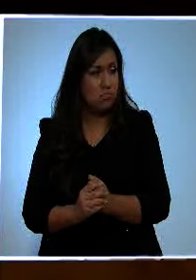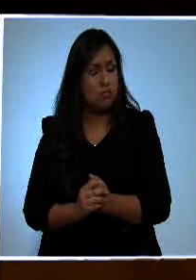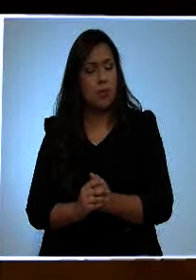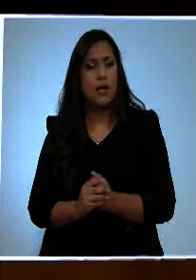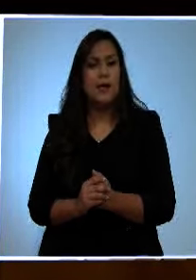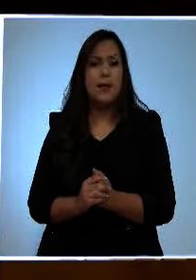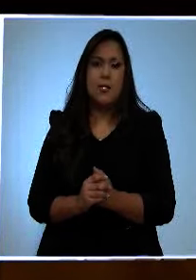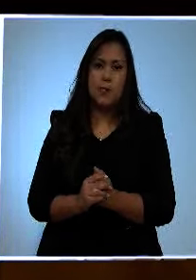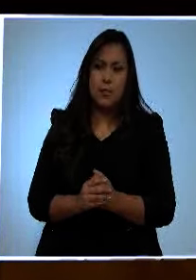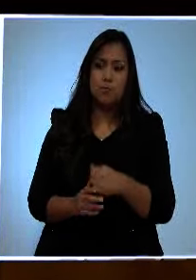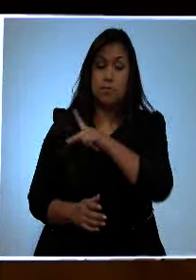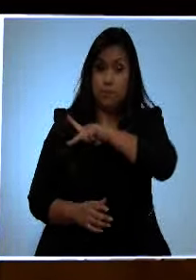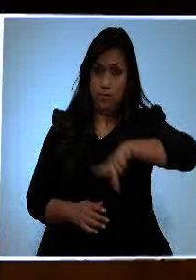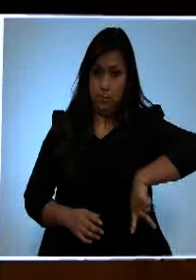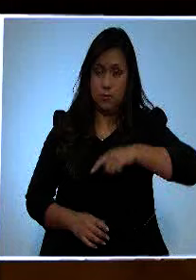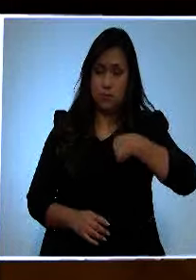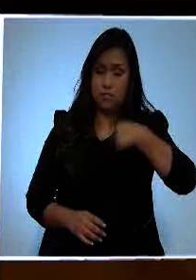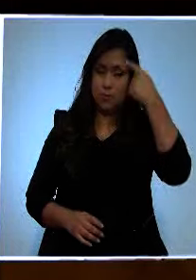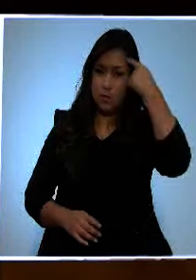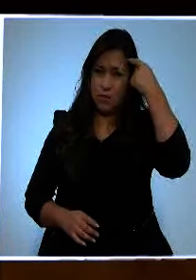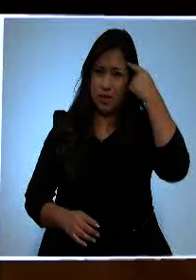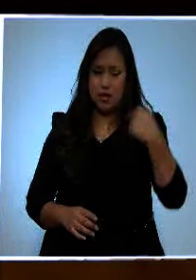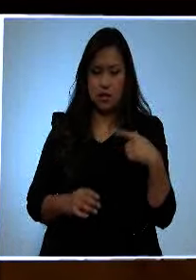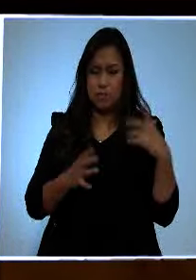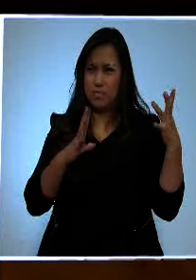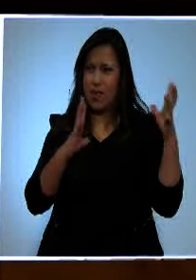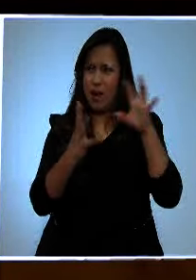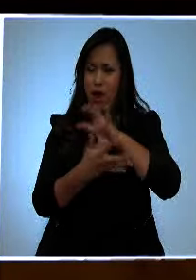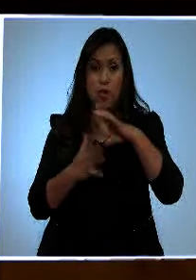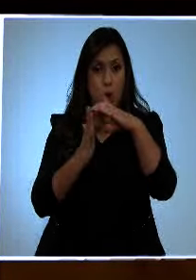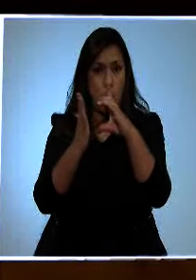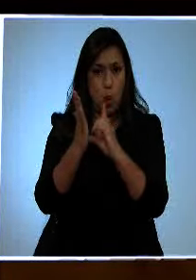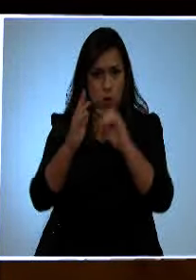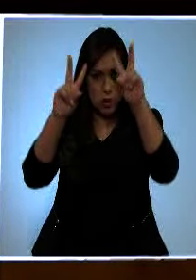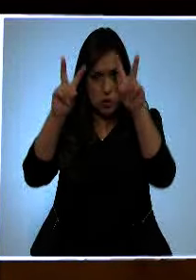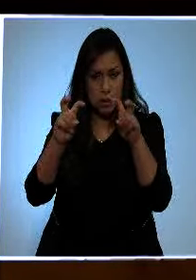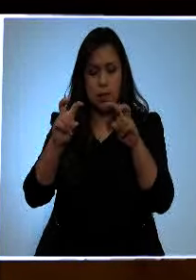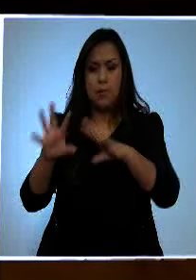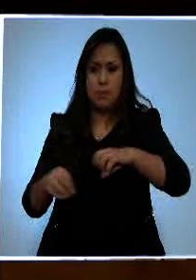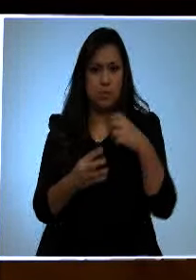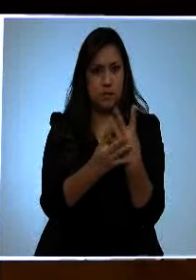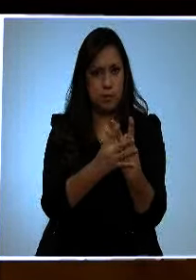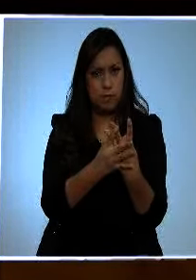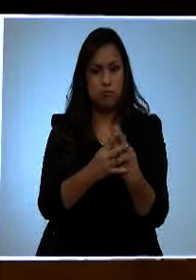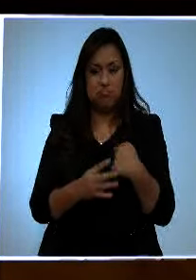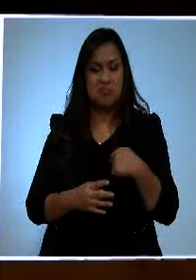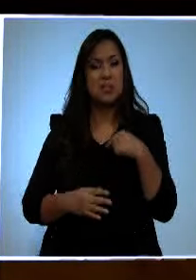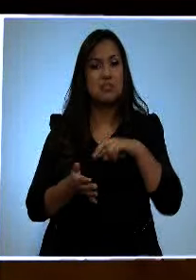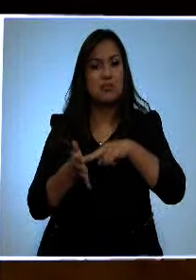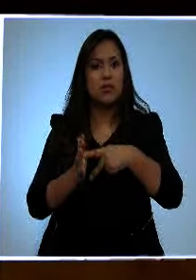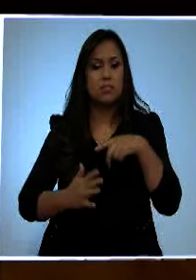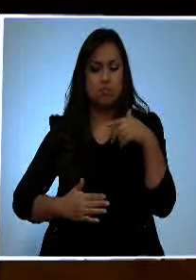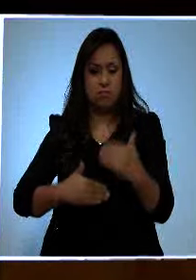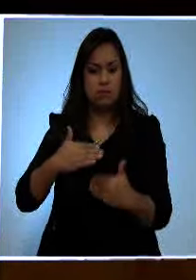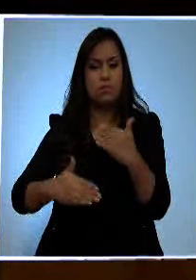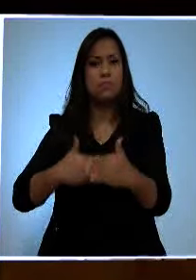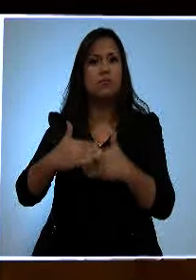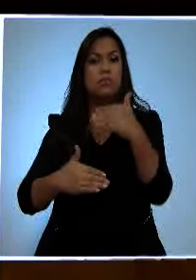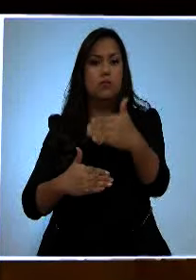personalmente Considero que el haber hecho estos cambios en el código orgánico integral penal es un avance enorme en nuestra